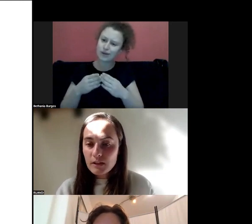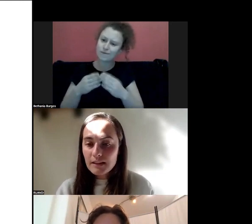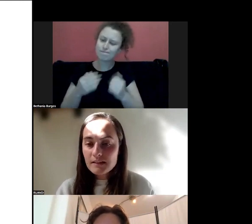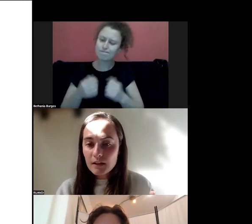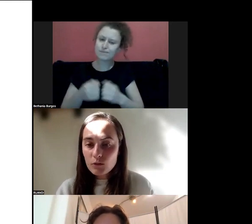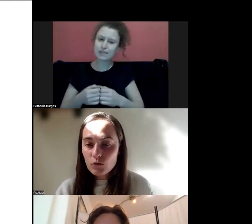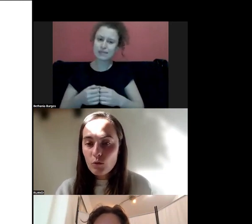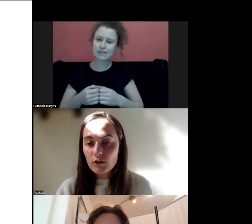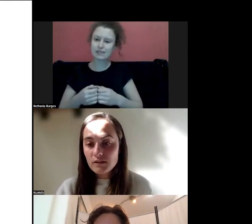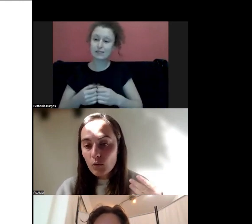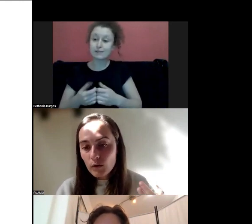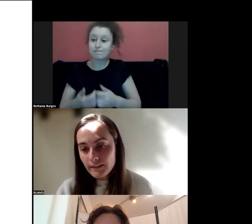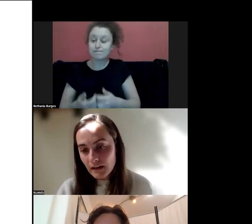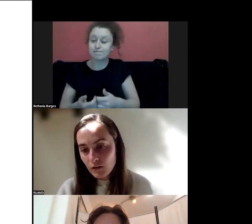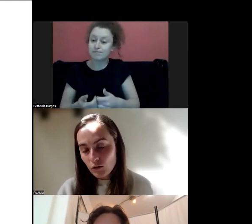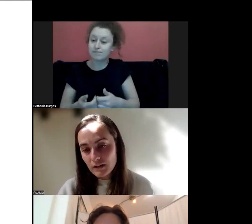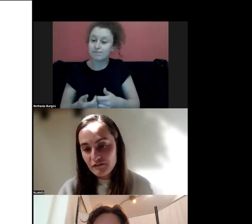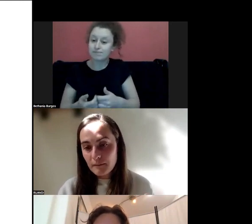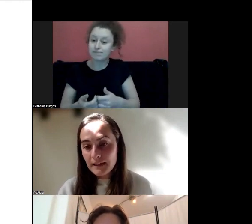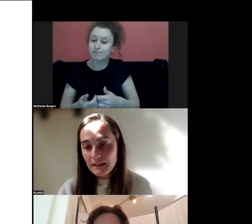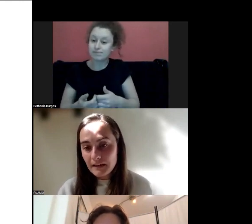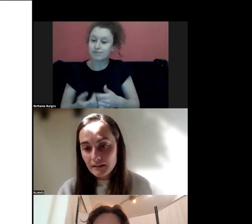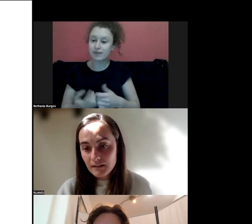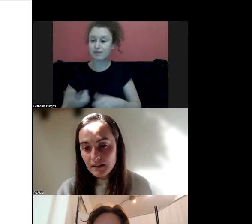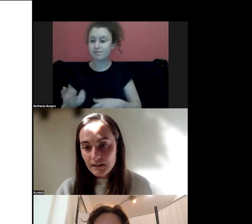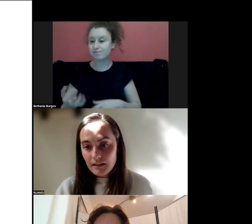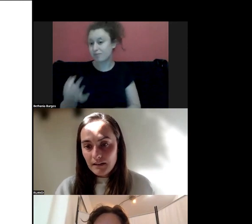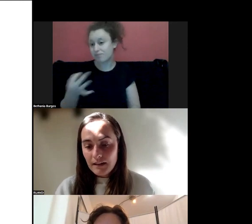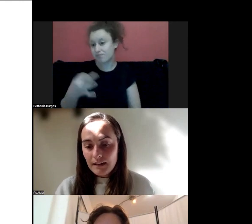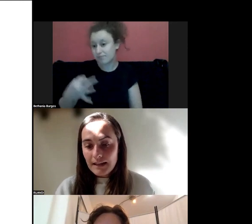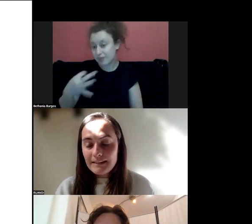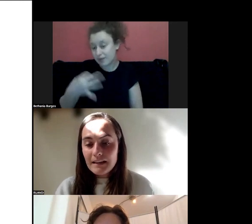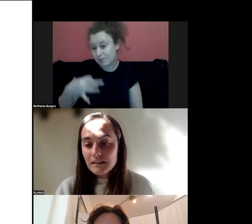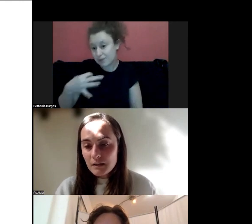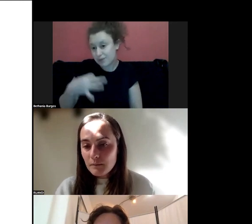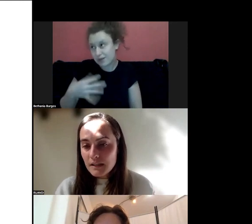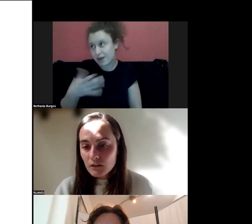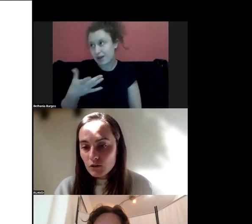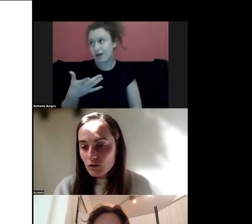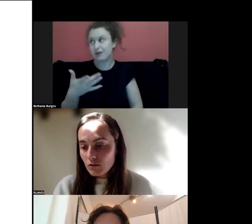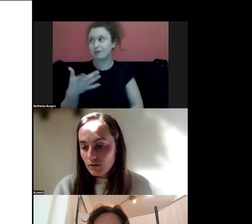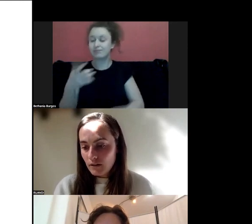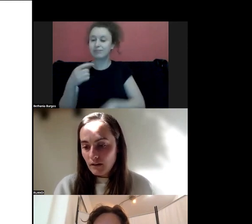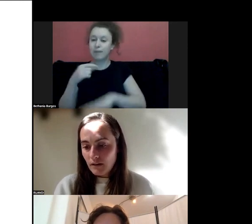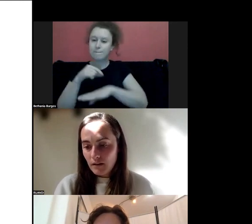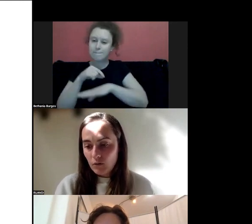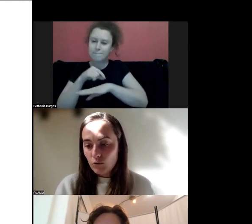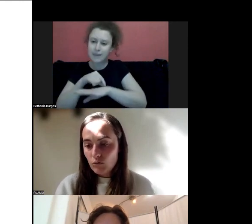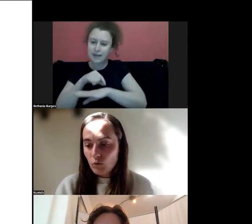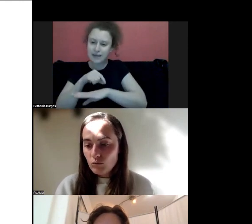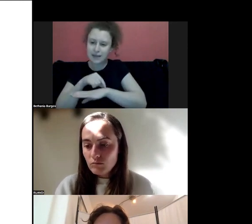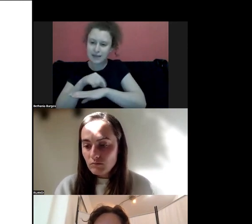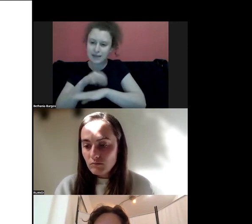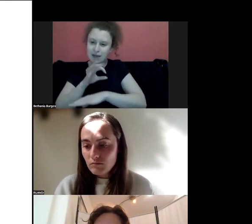al personal de salud cuando se encuentran con una familia que están recibiendo